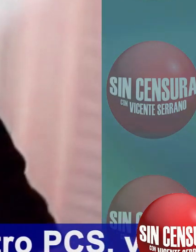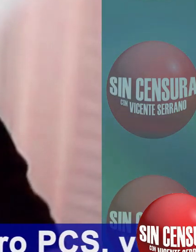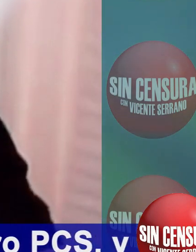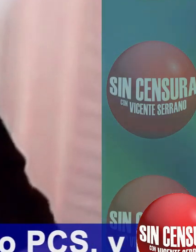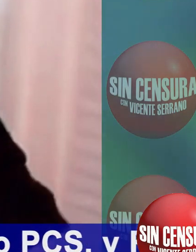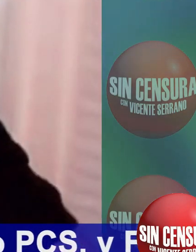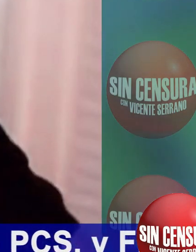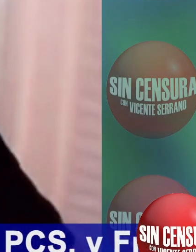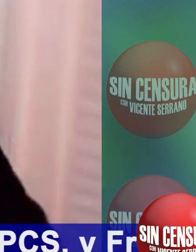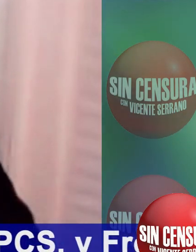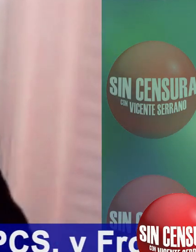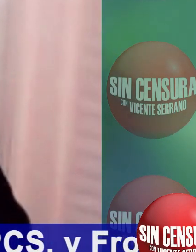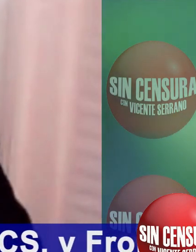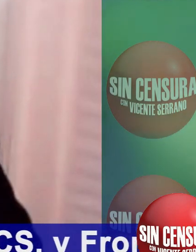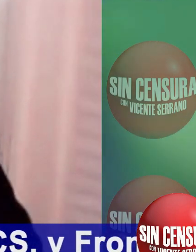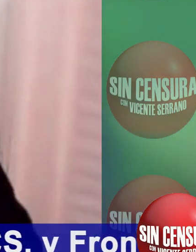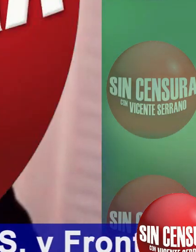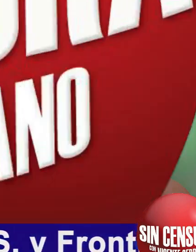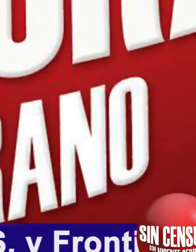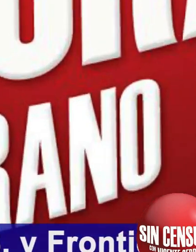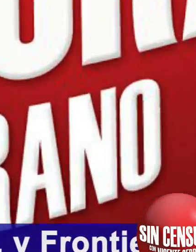Sí.